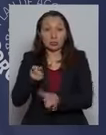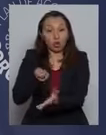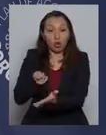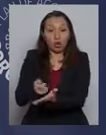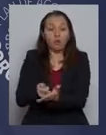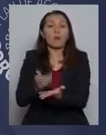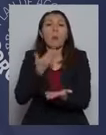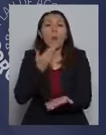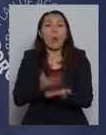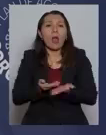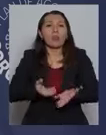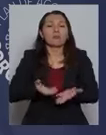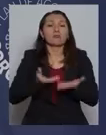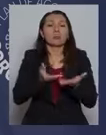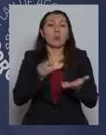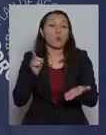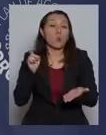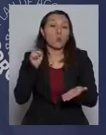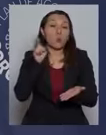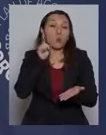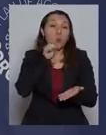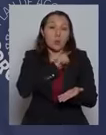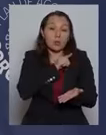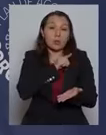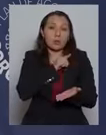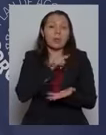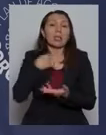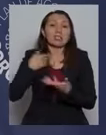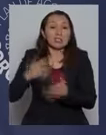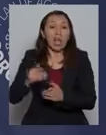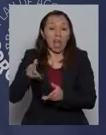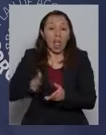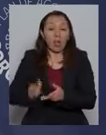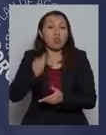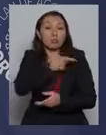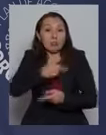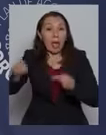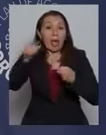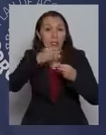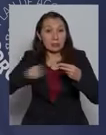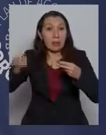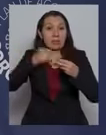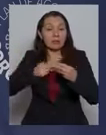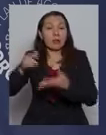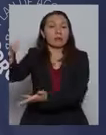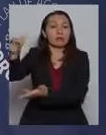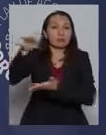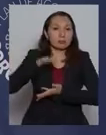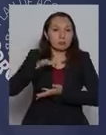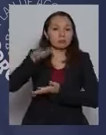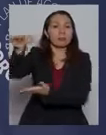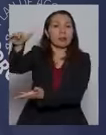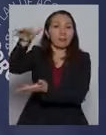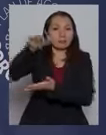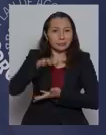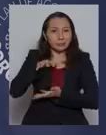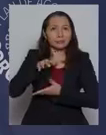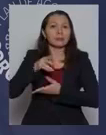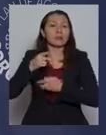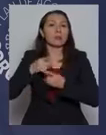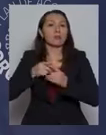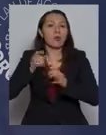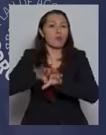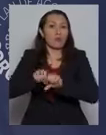se van a entregar las últimas, es decir, nosotros estamos recibiendo semanalmente, quincenalmente, de los